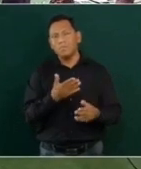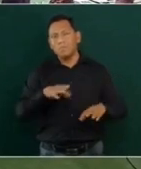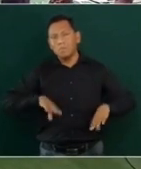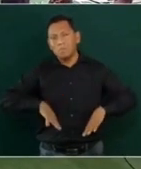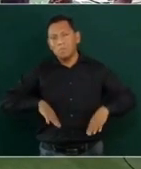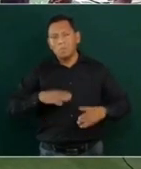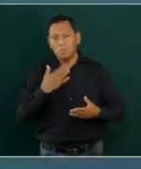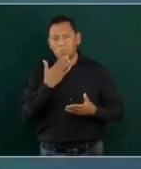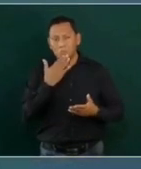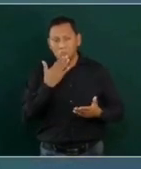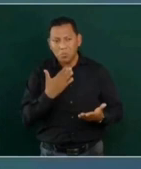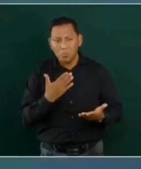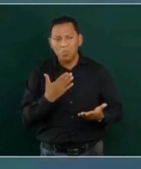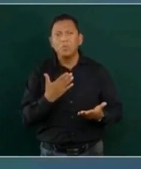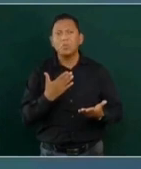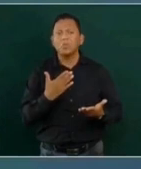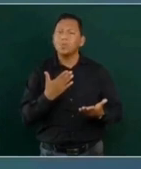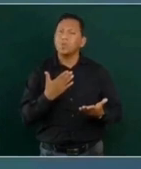limpieza,